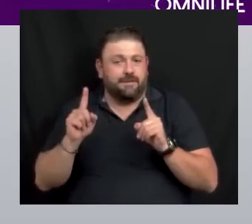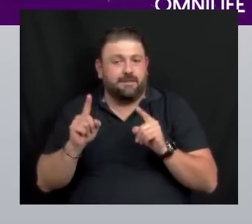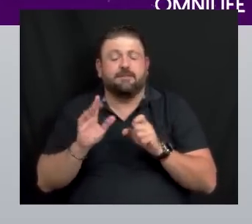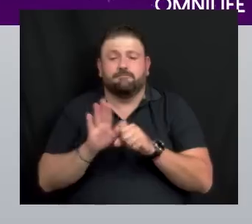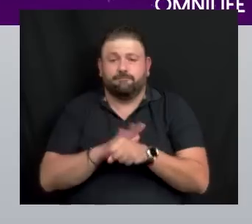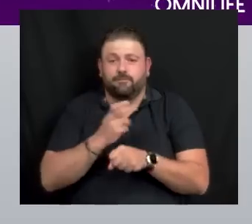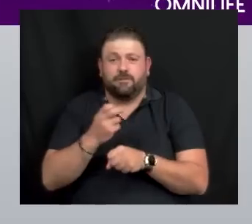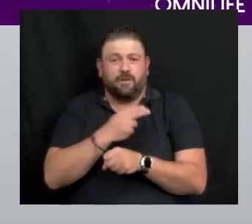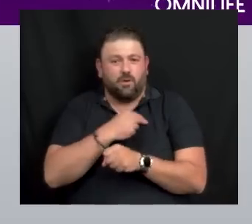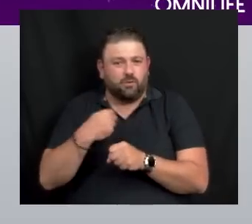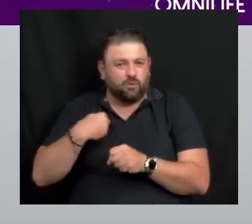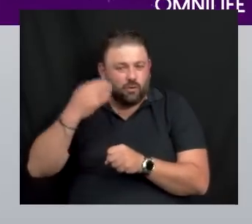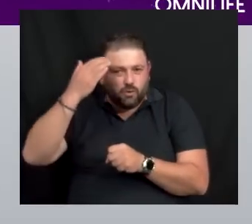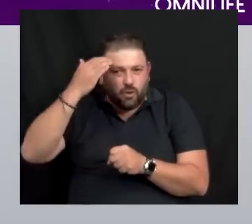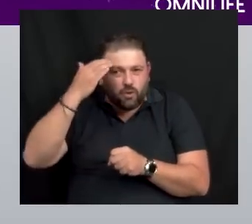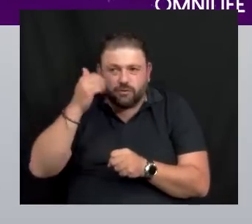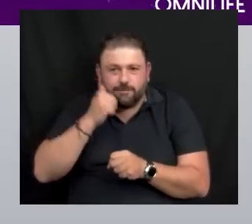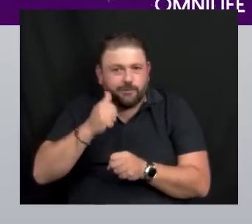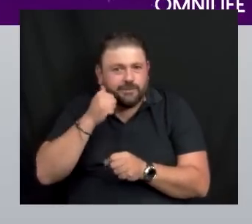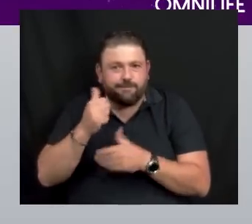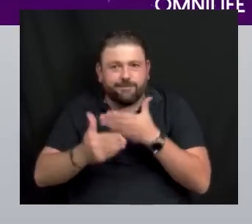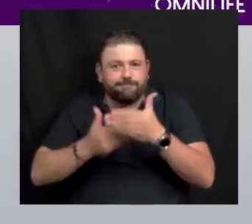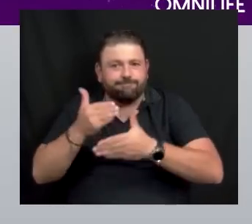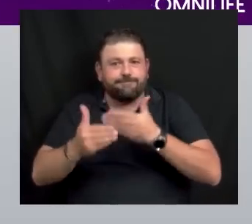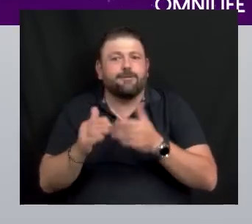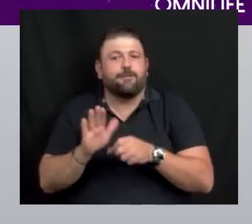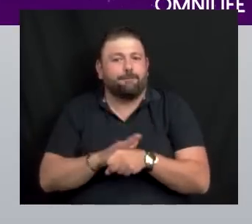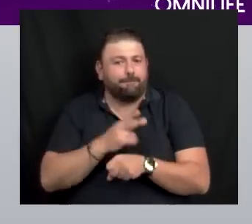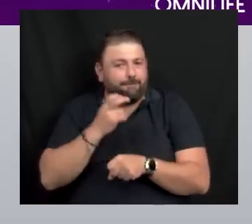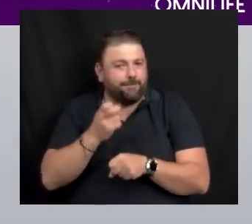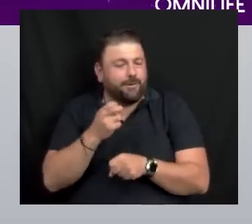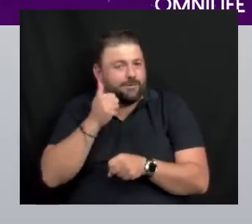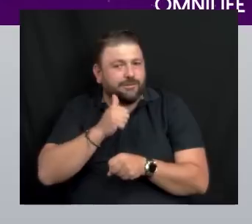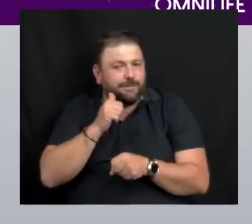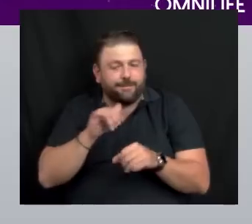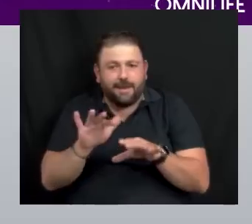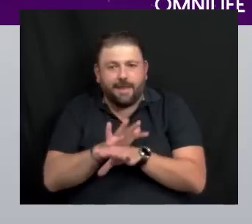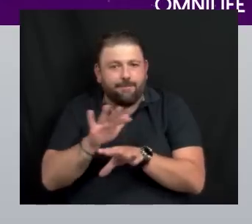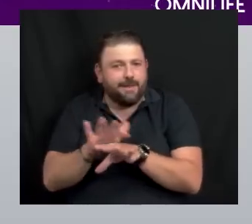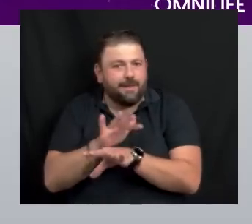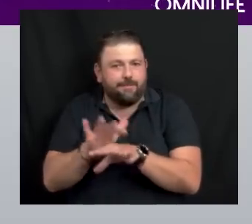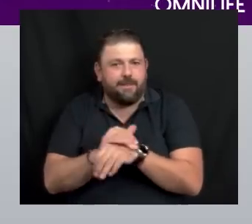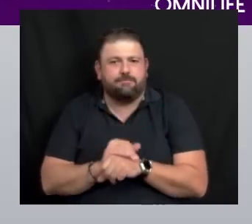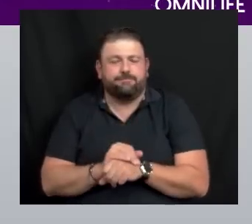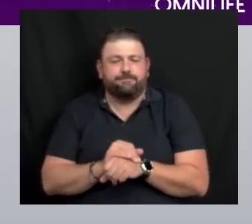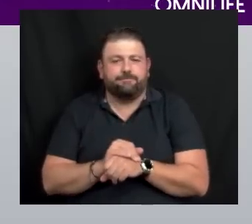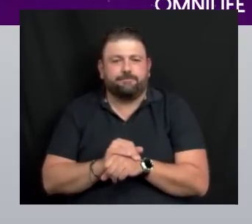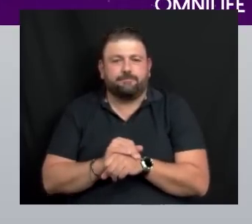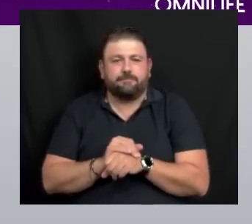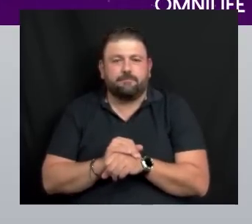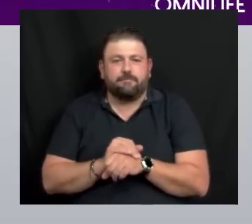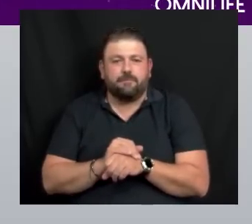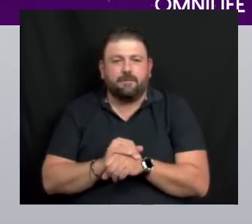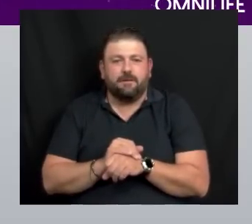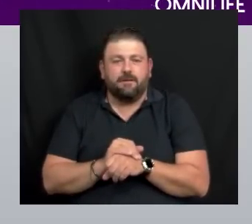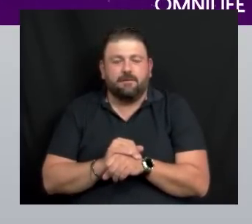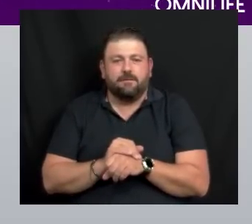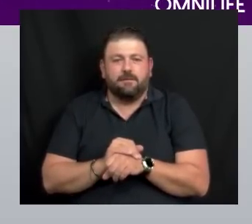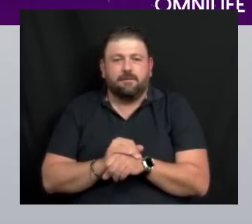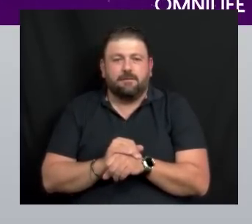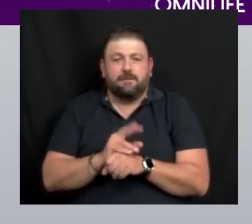conocemos. Sí, es. Pero la gente que viene, ¿cómo se la podemos transformar? Pues es tiene que ver desde